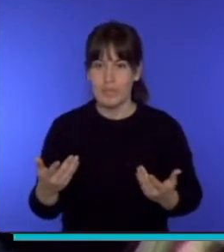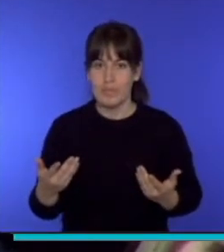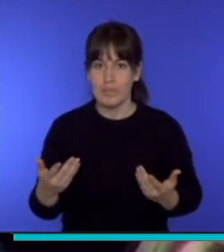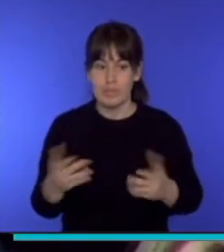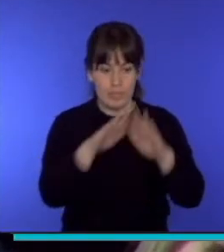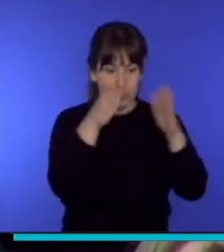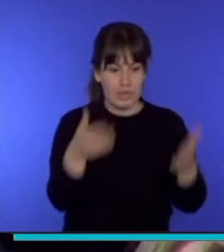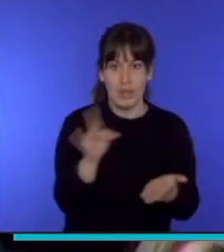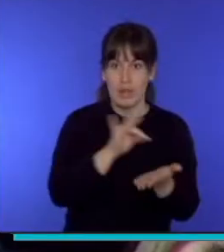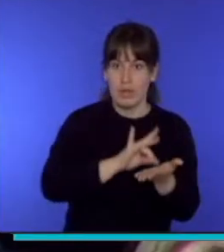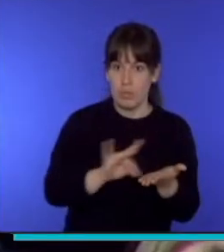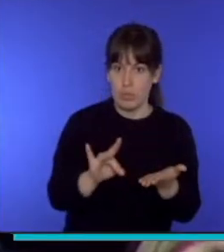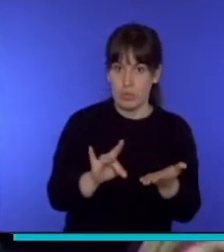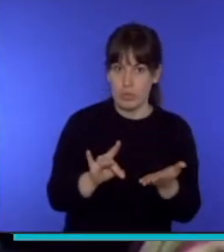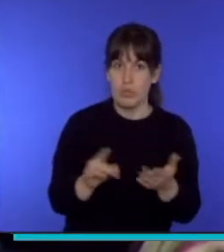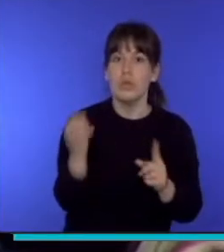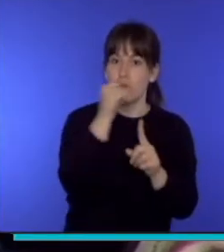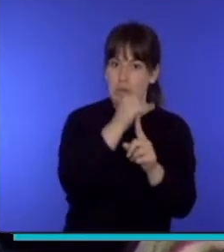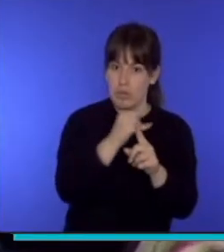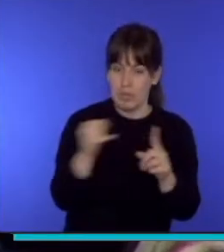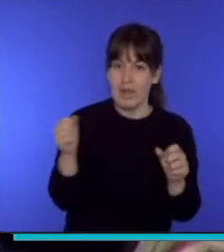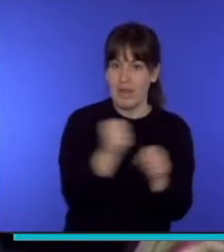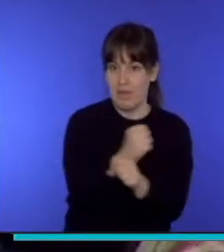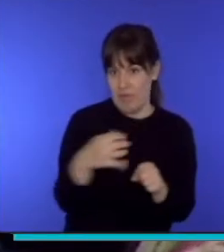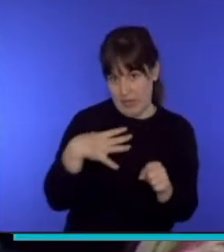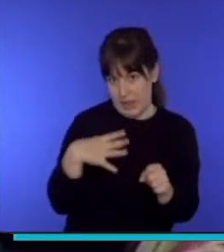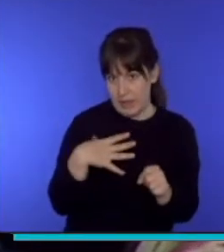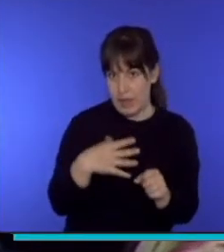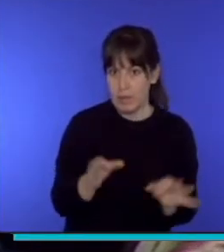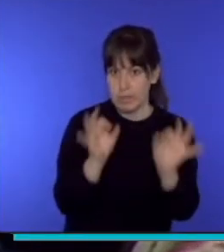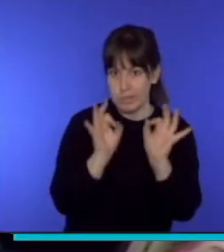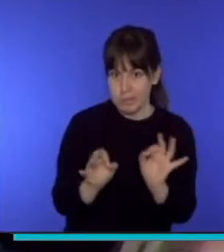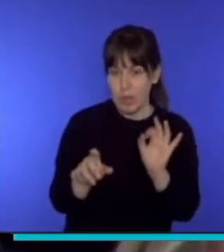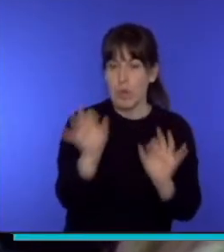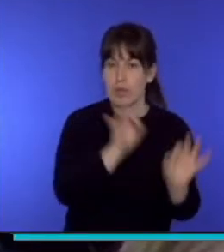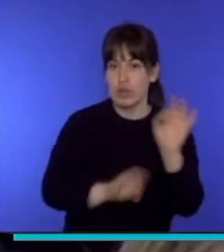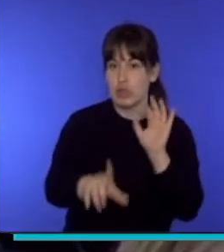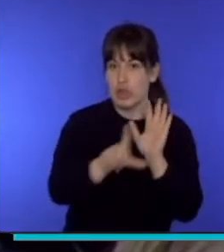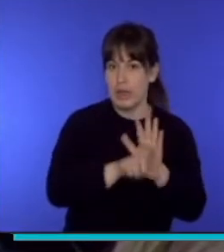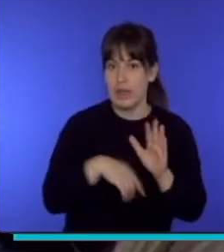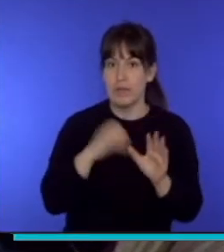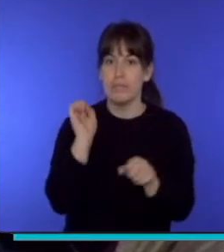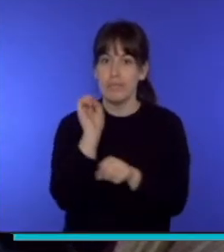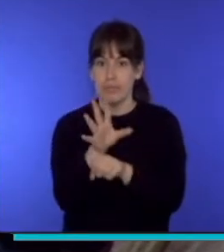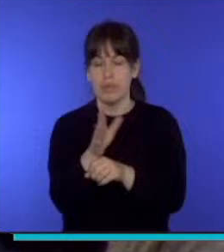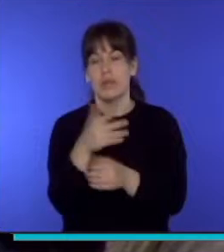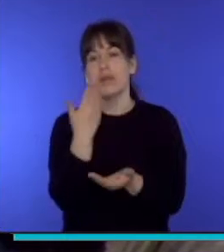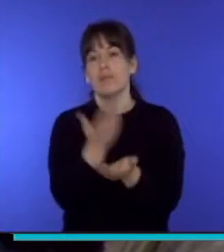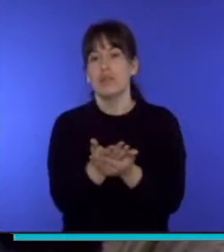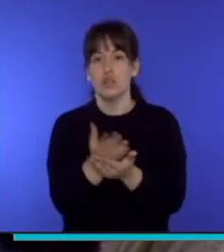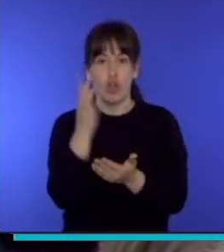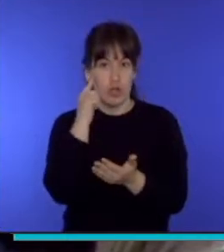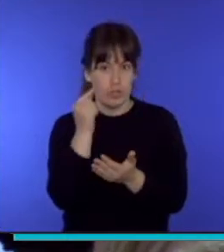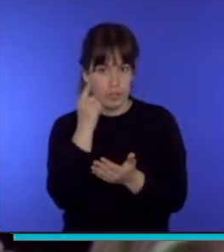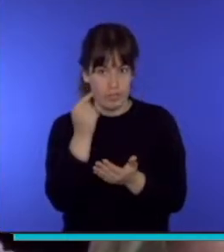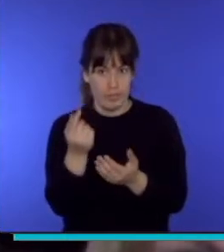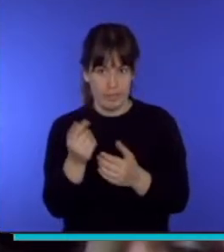La Cámara de Diputados le dio la media sanción que le faltaba al proyecto de ley que envió el gobernador.